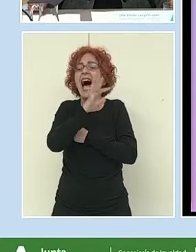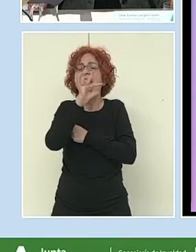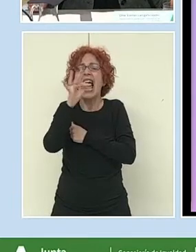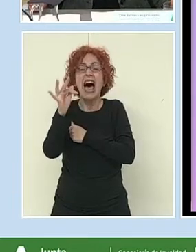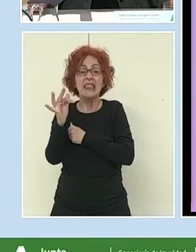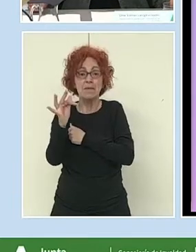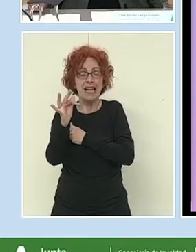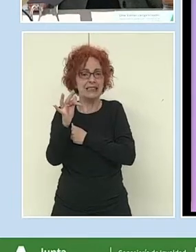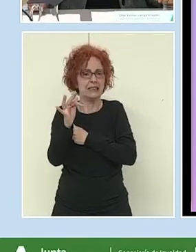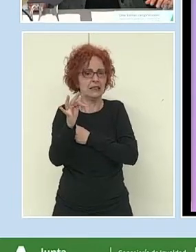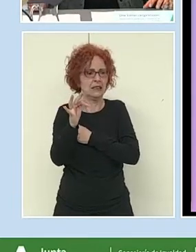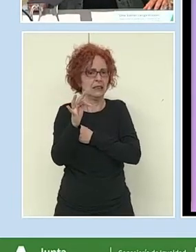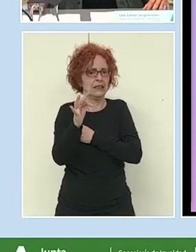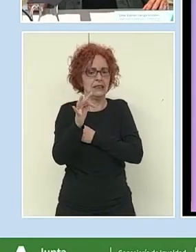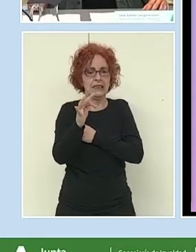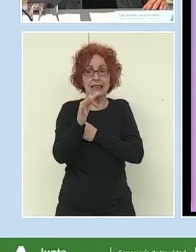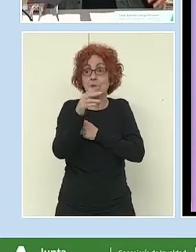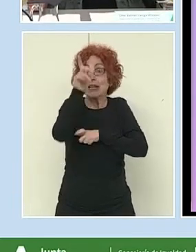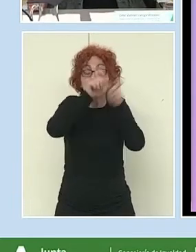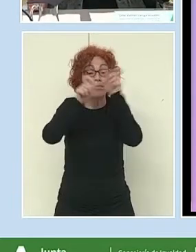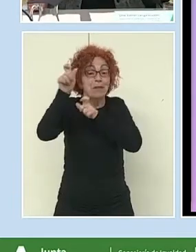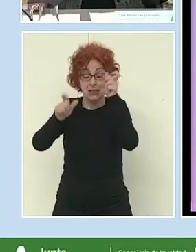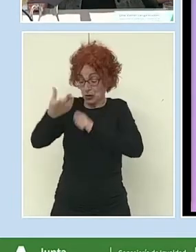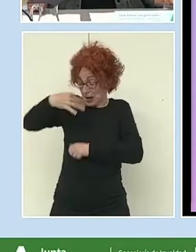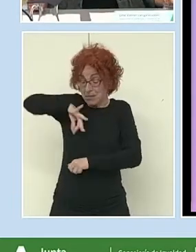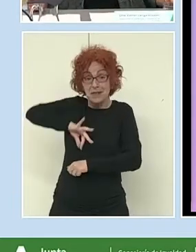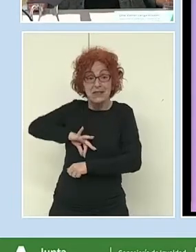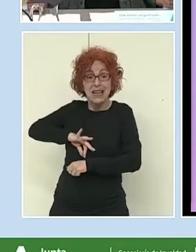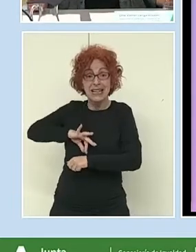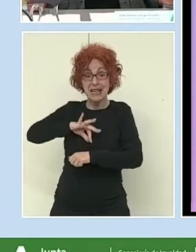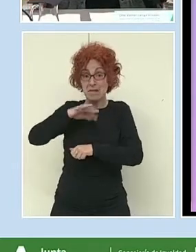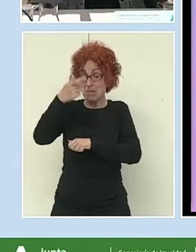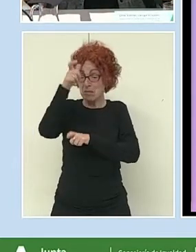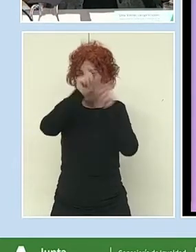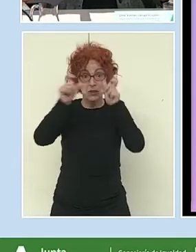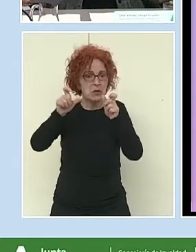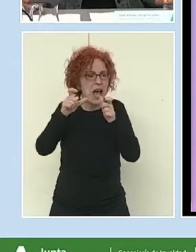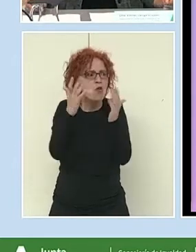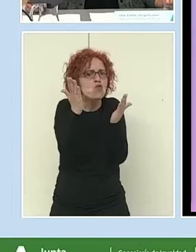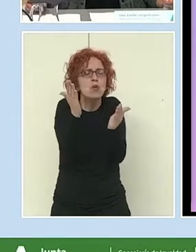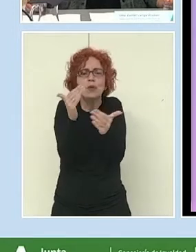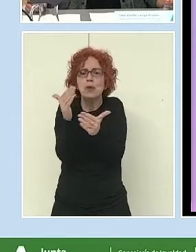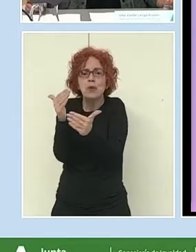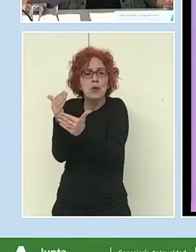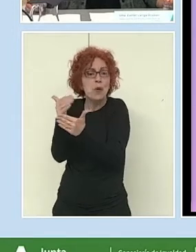la alta demanda profesional, ¿no? Es como un nuevo activo estratégico